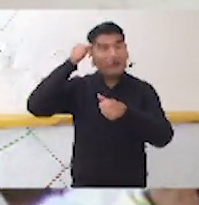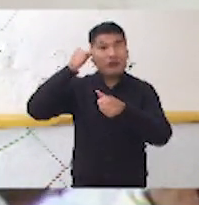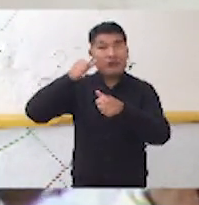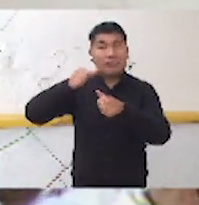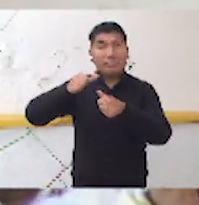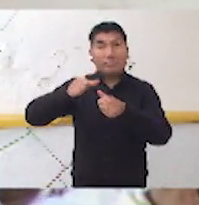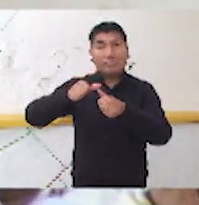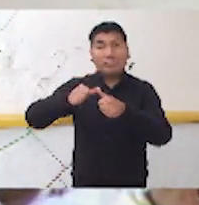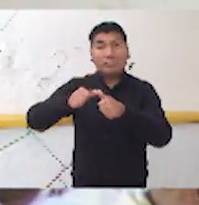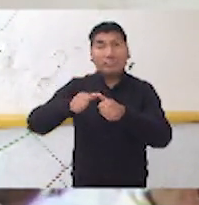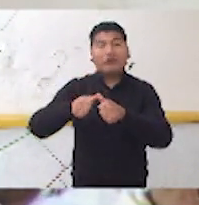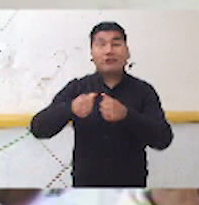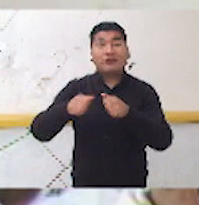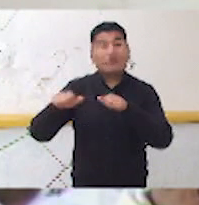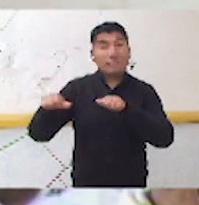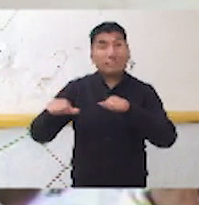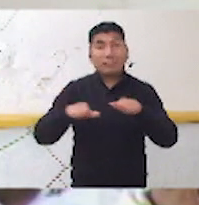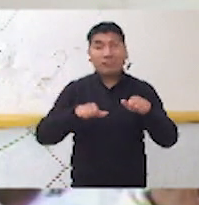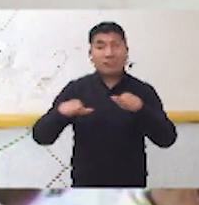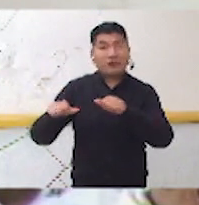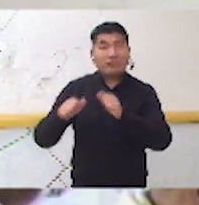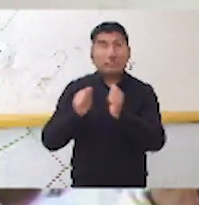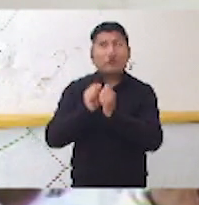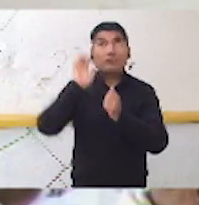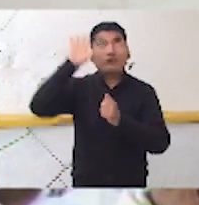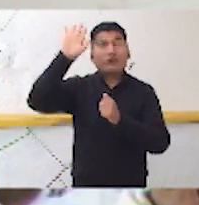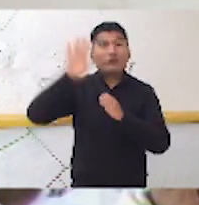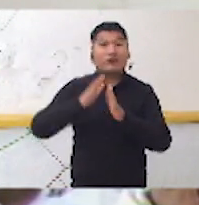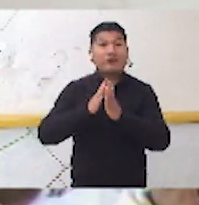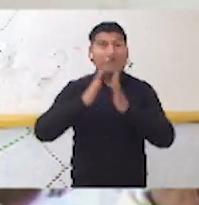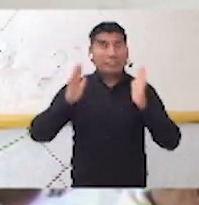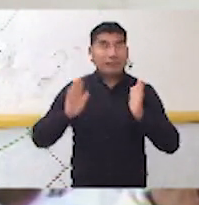Acordándose de actuar con su gran